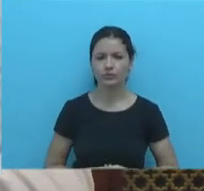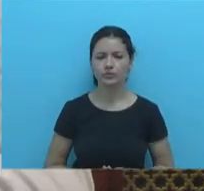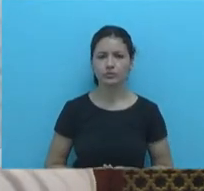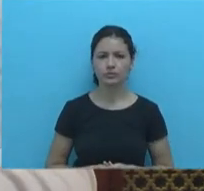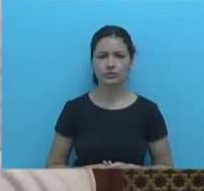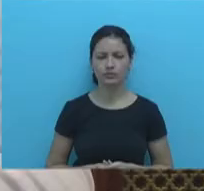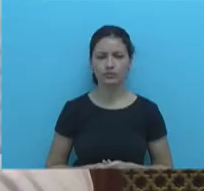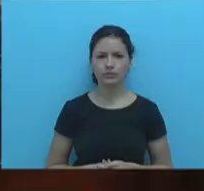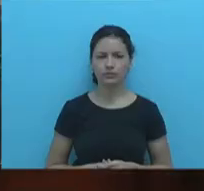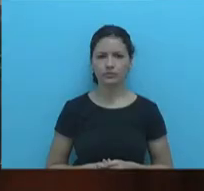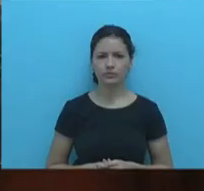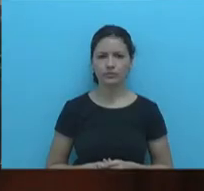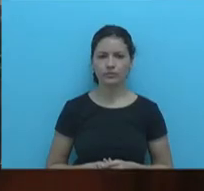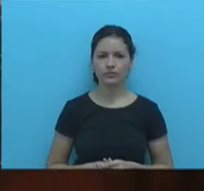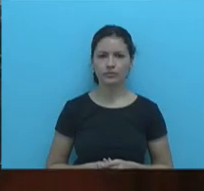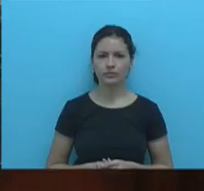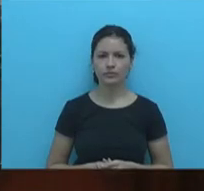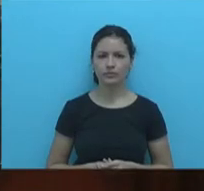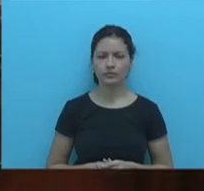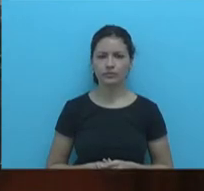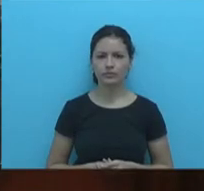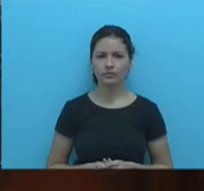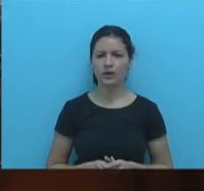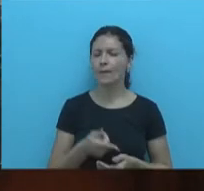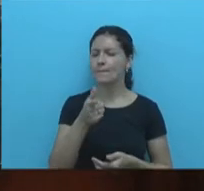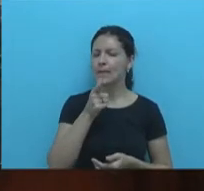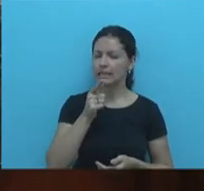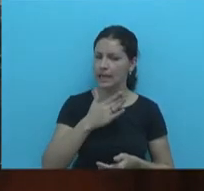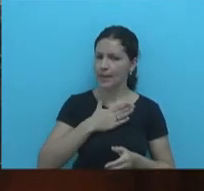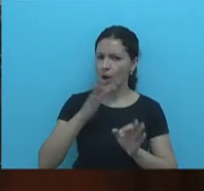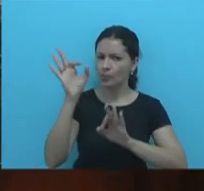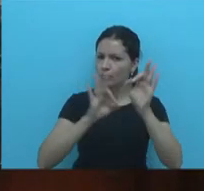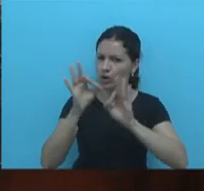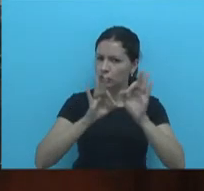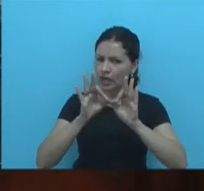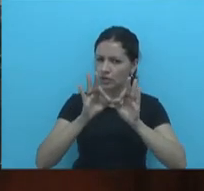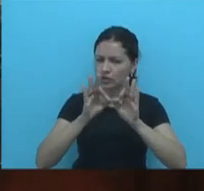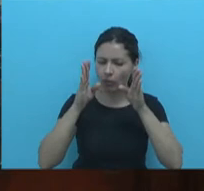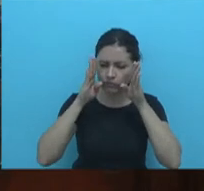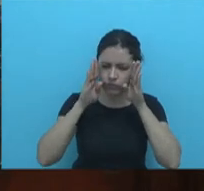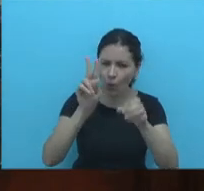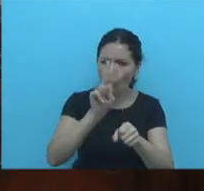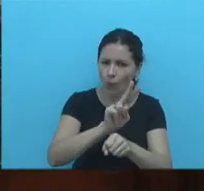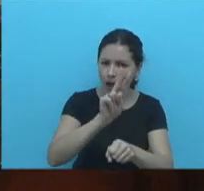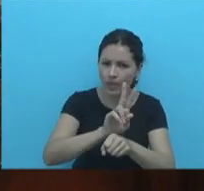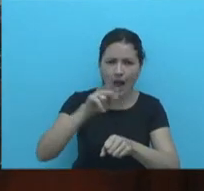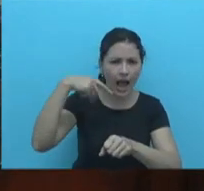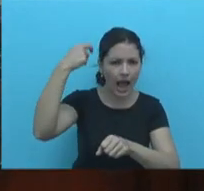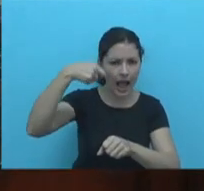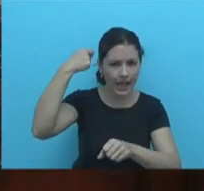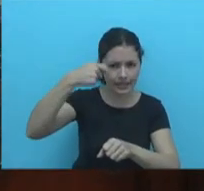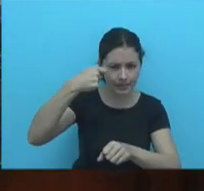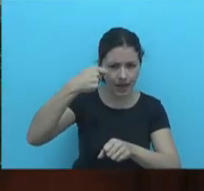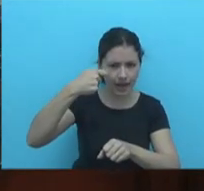Colombo. Yo creo que el proyecto se tendría que dirigir más al estado del animal, al cuidado del animal, porque a la carga